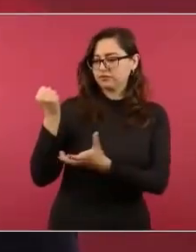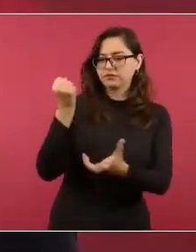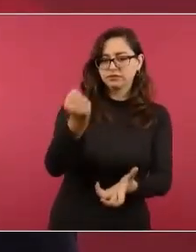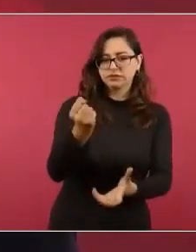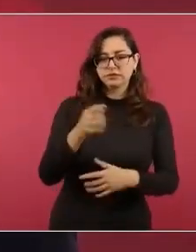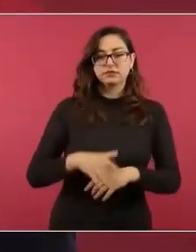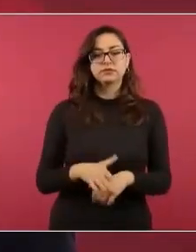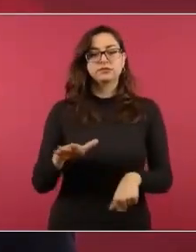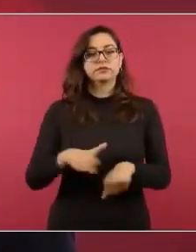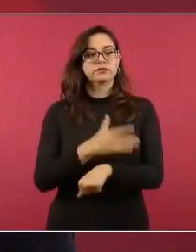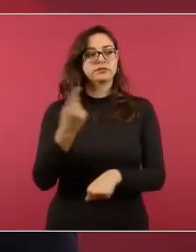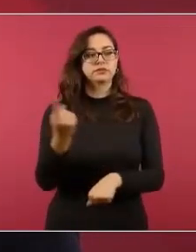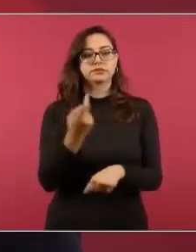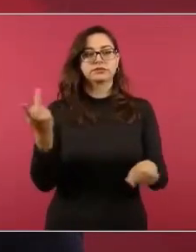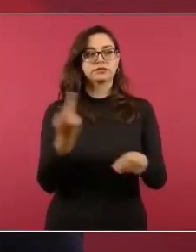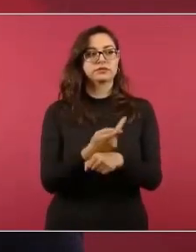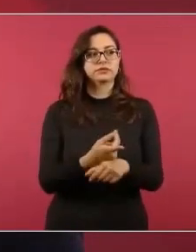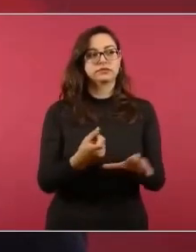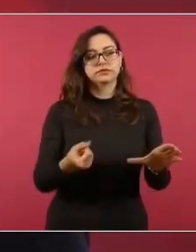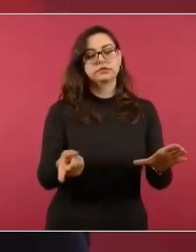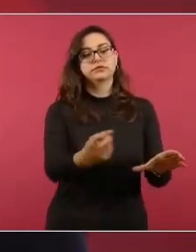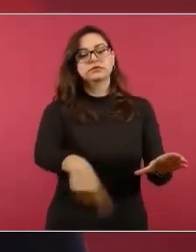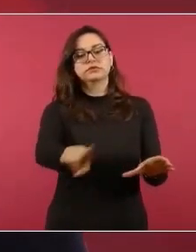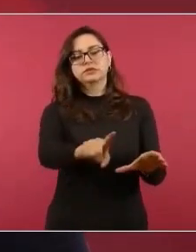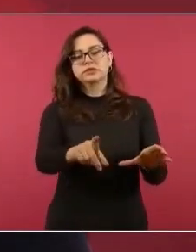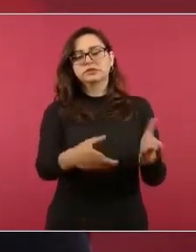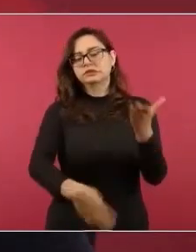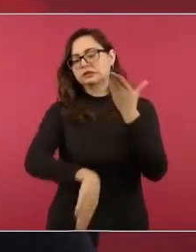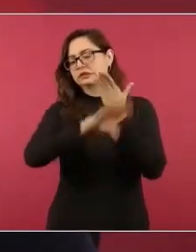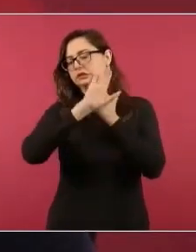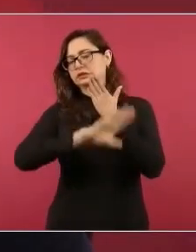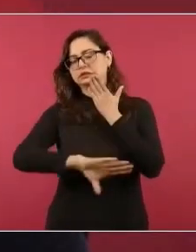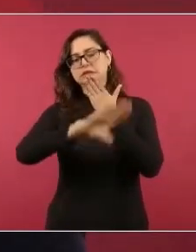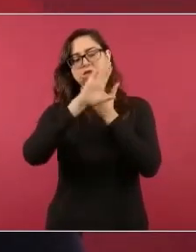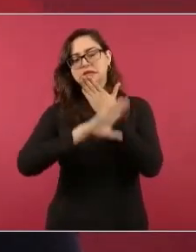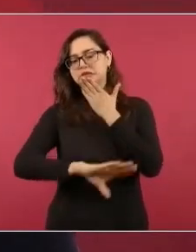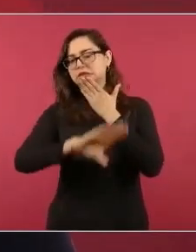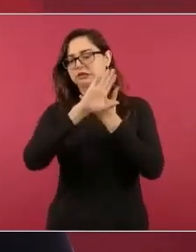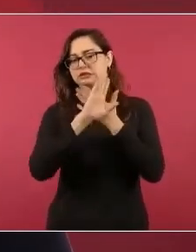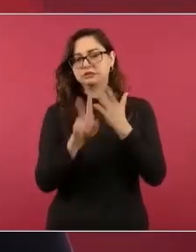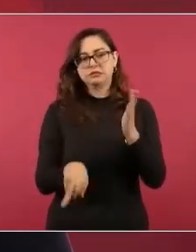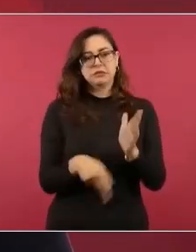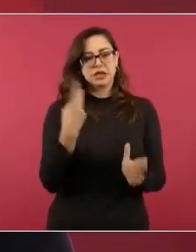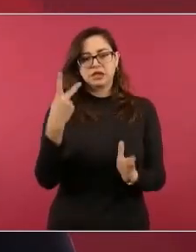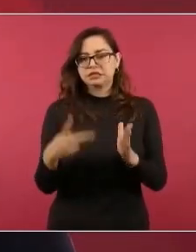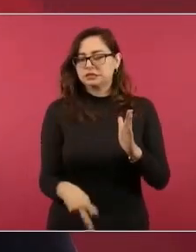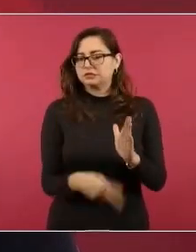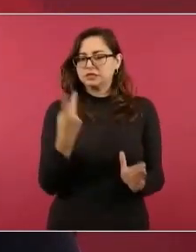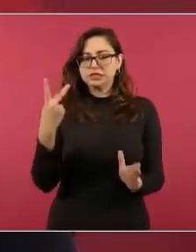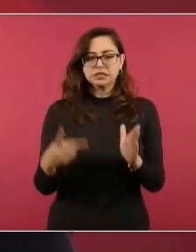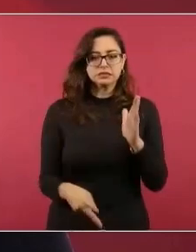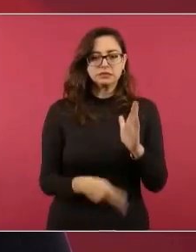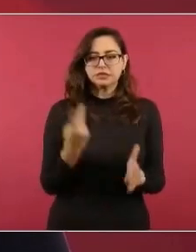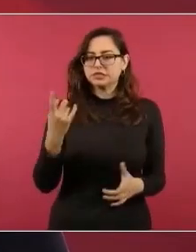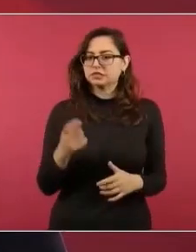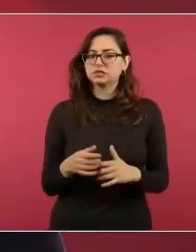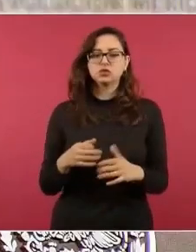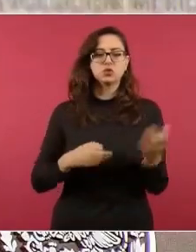porque nuestros adversarios, los conservadores, no dejan, ¿no?, de estar haciendo